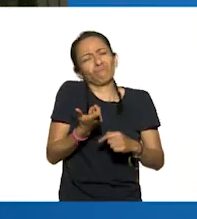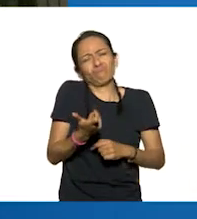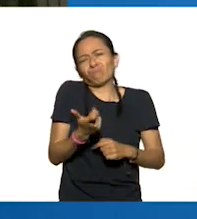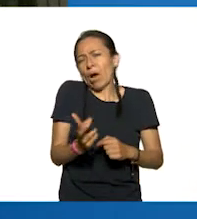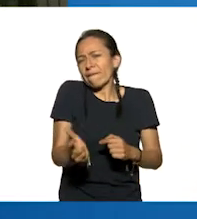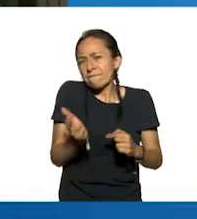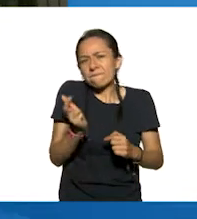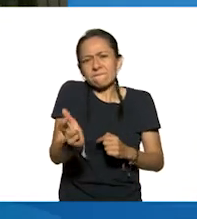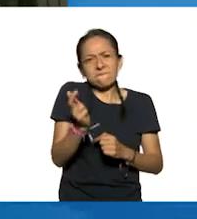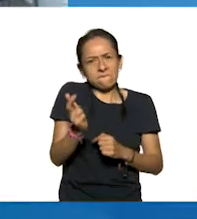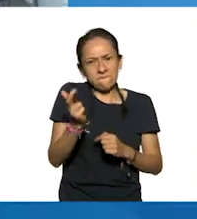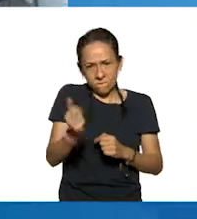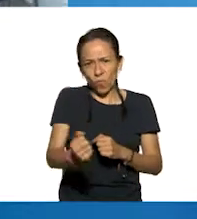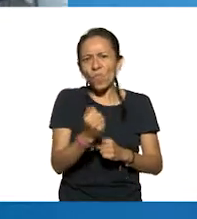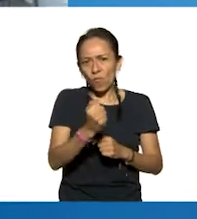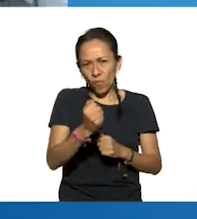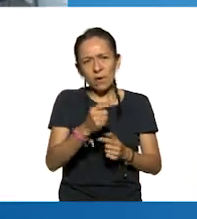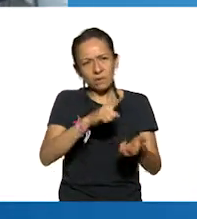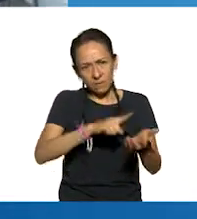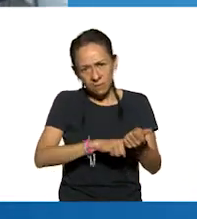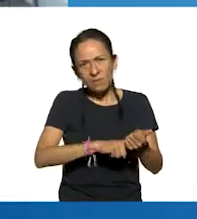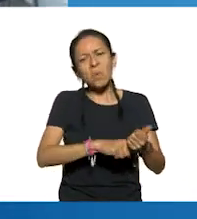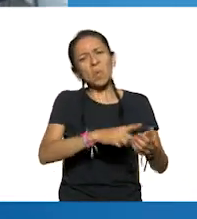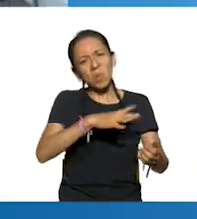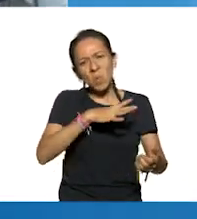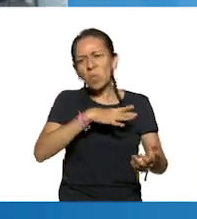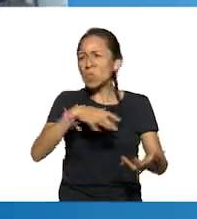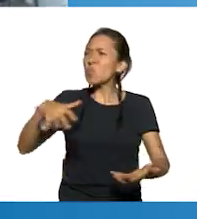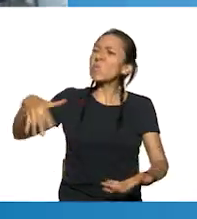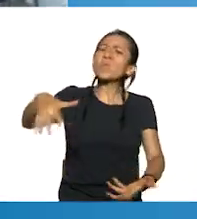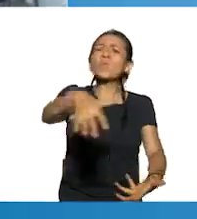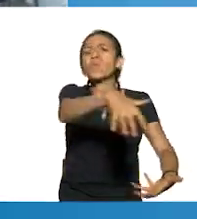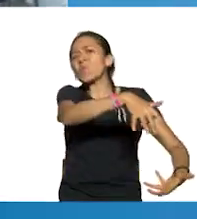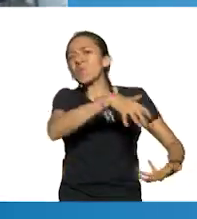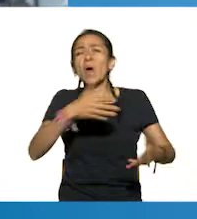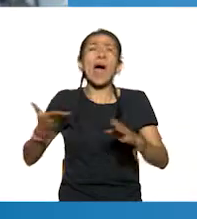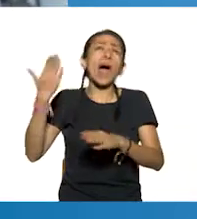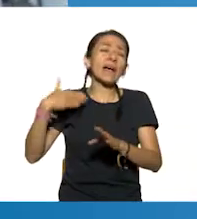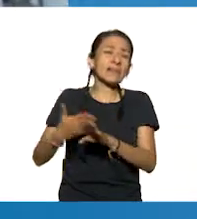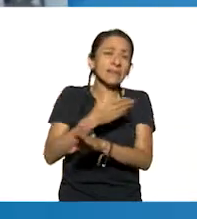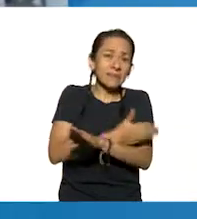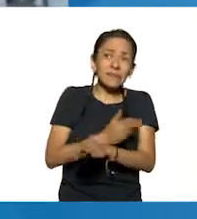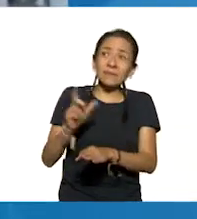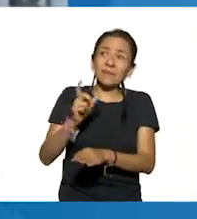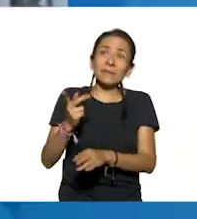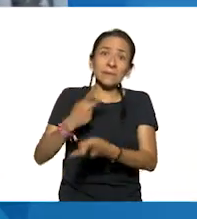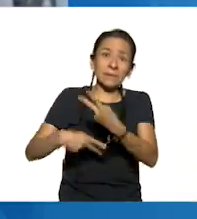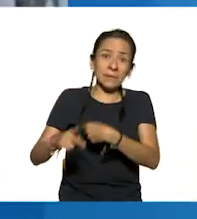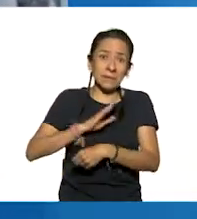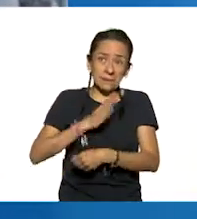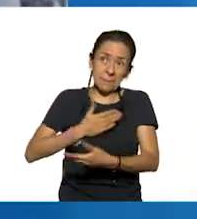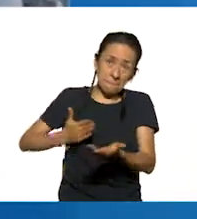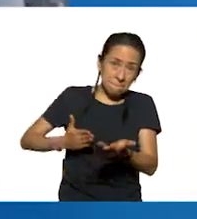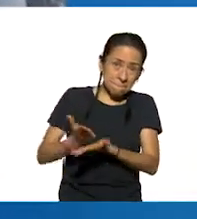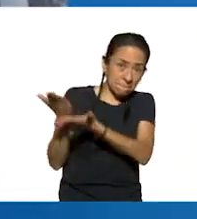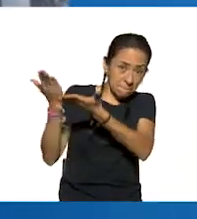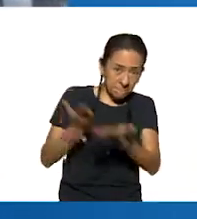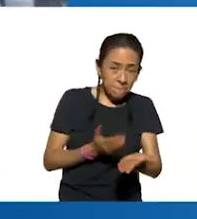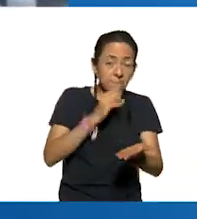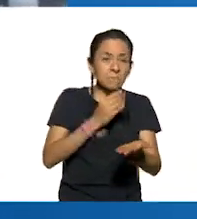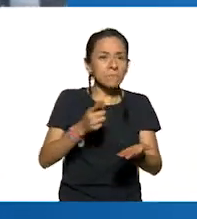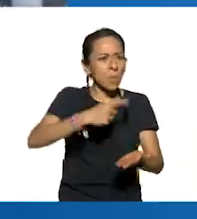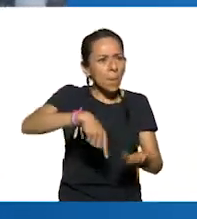iglesia tenía acumulada, que había venido acumulando desde la colonia y que para los liberales era un freno para el crecimiento